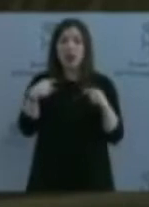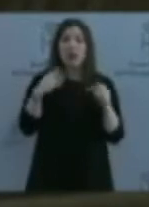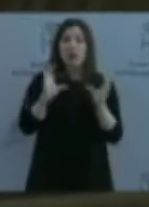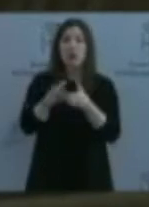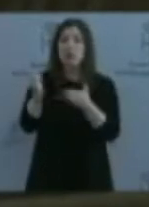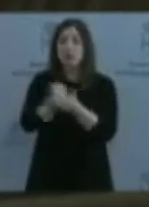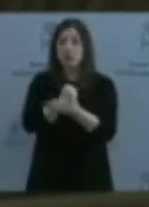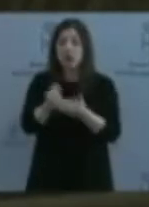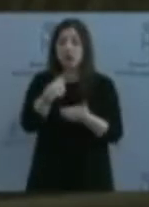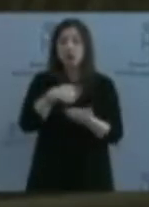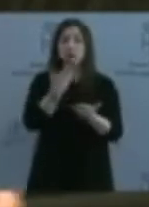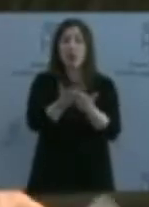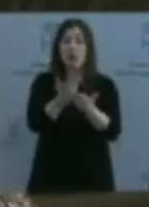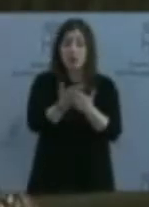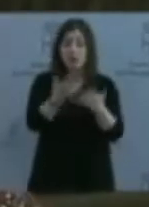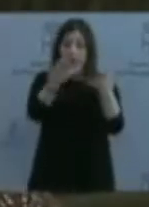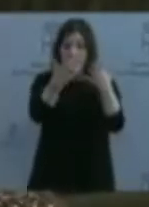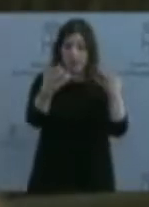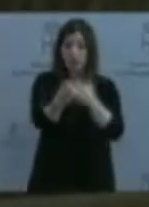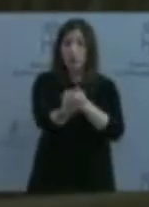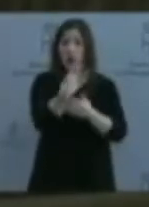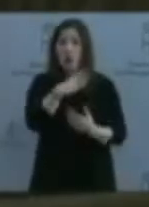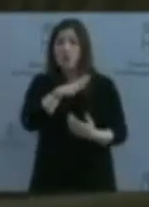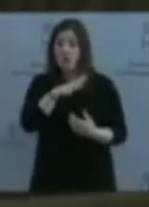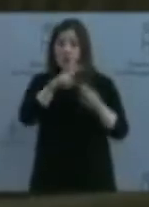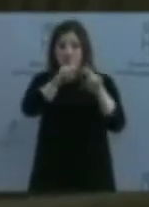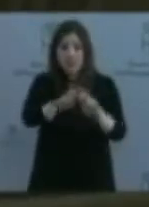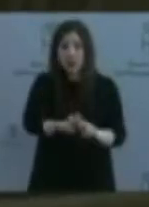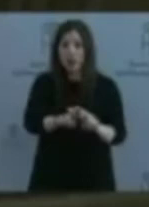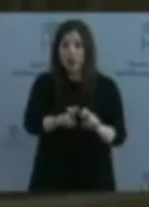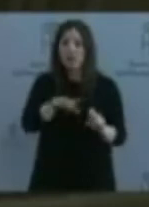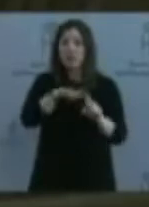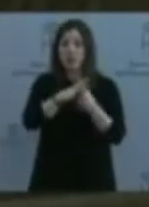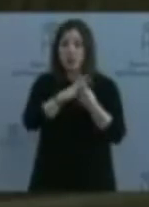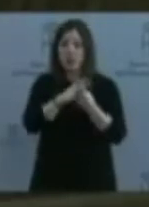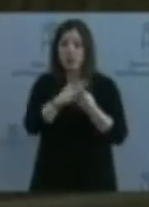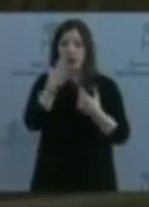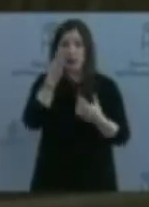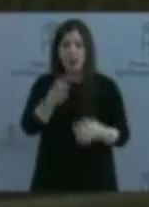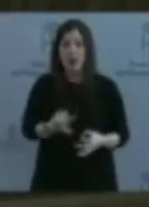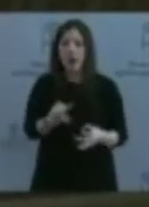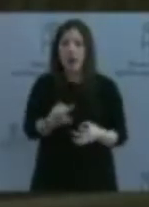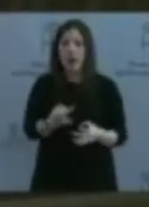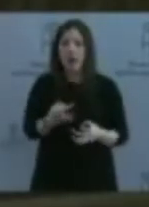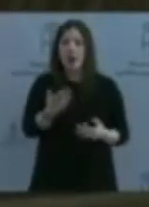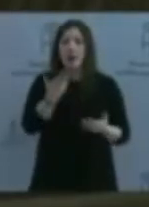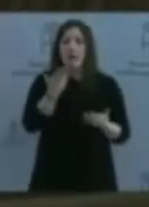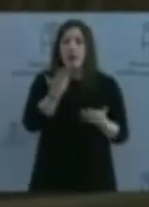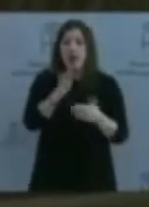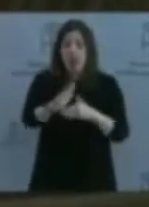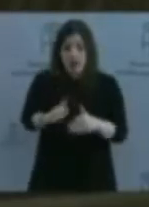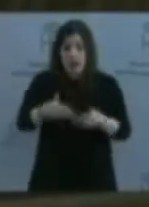investigara formalmente esta circunstancia. Recibida la solicitud de información, la Dirección General ha realizado